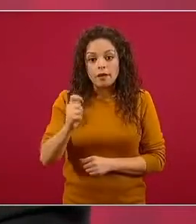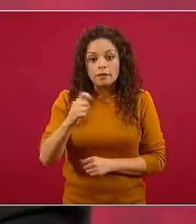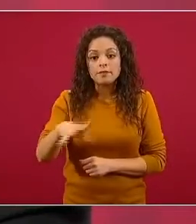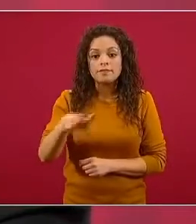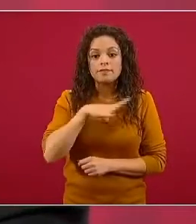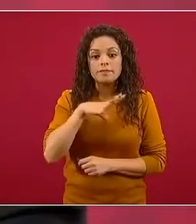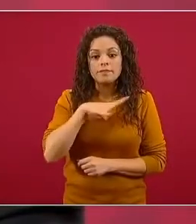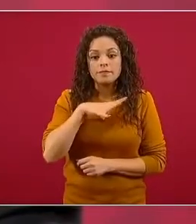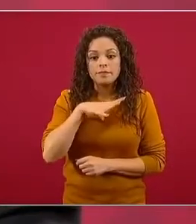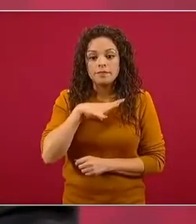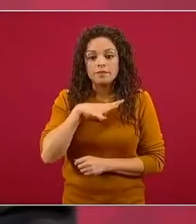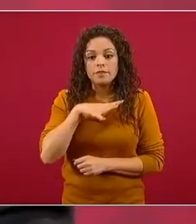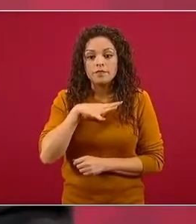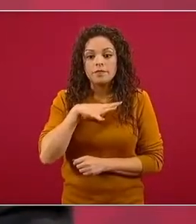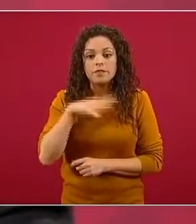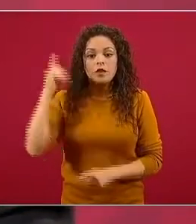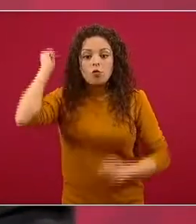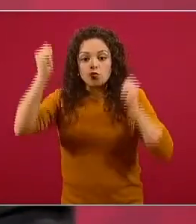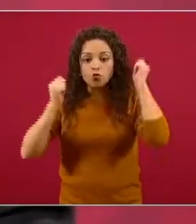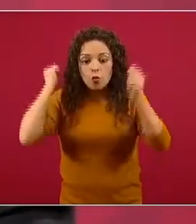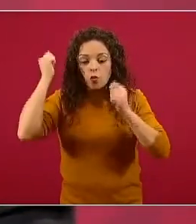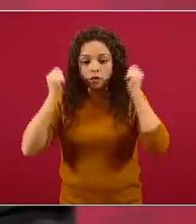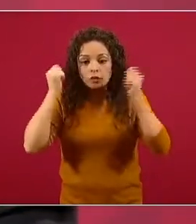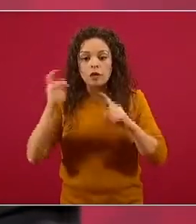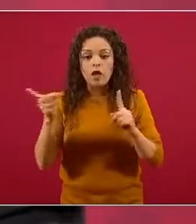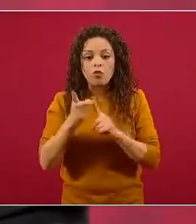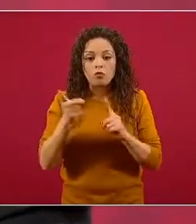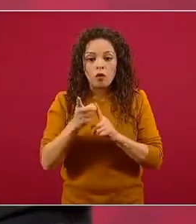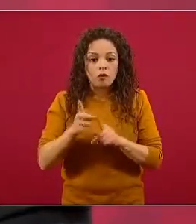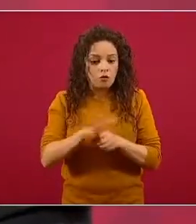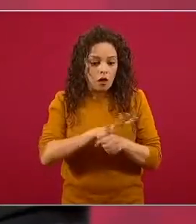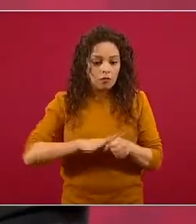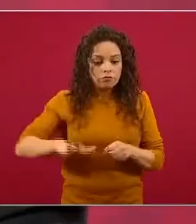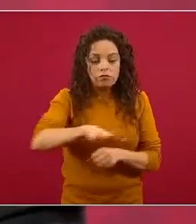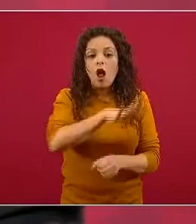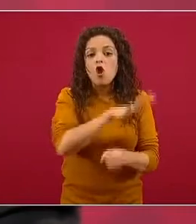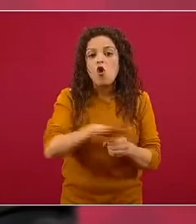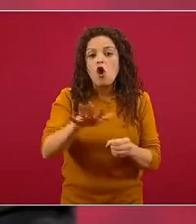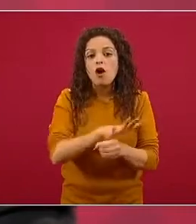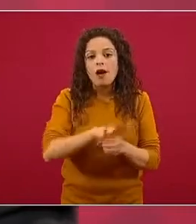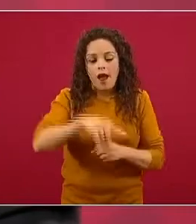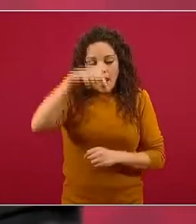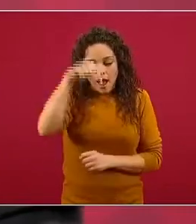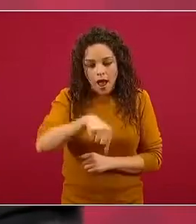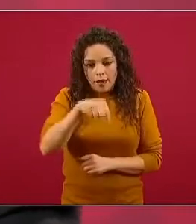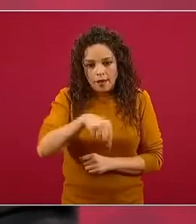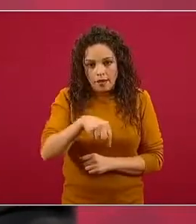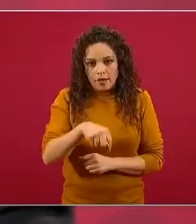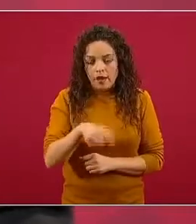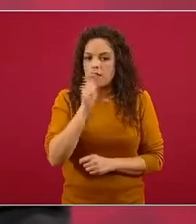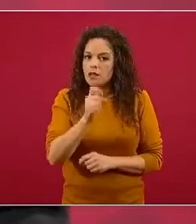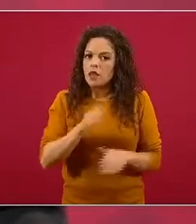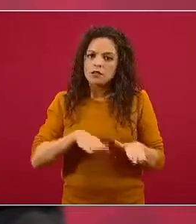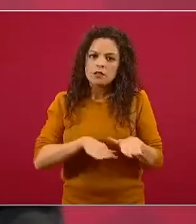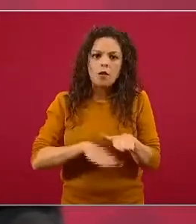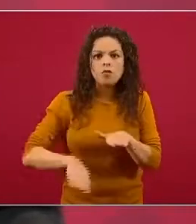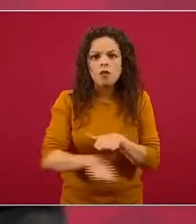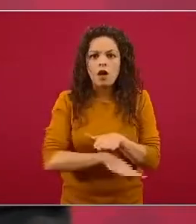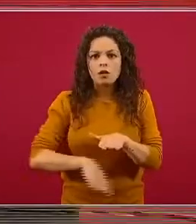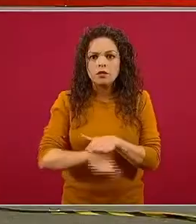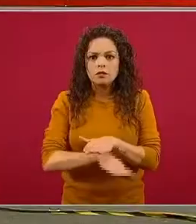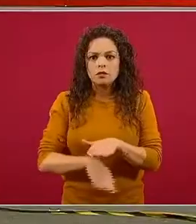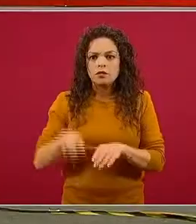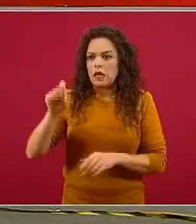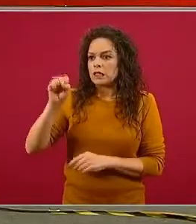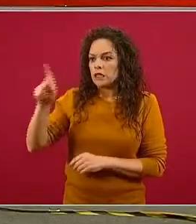para las plazas de vocación turística, pero especialmente para la población local, infraestructura básica, la SEP a través de